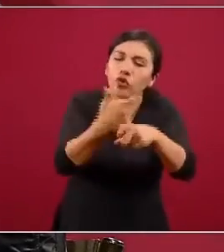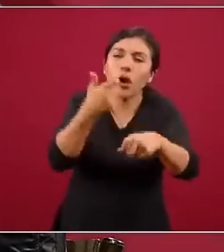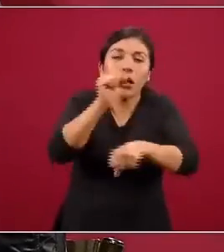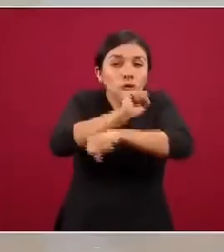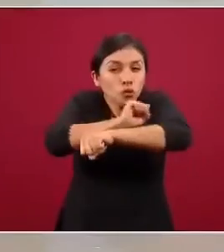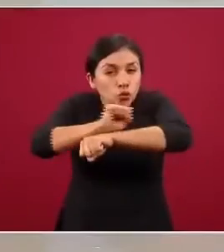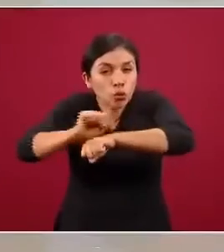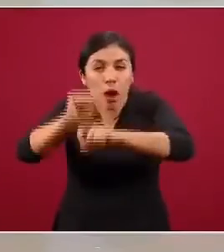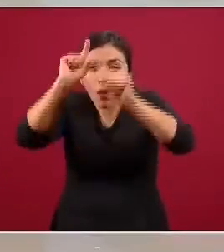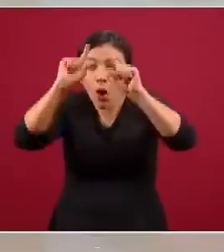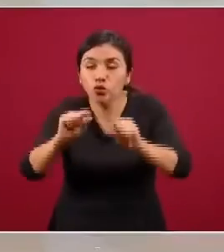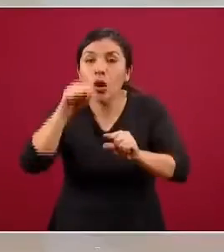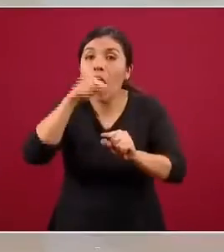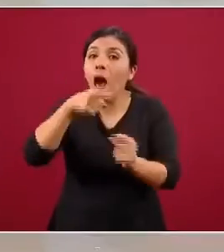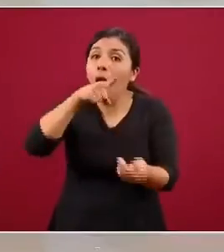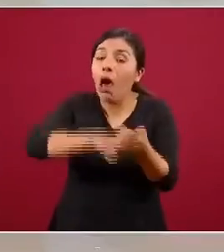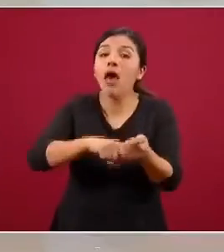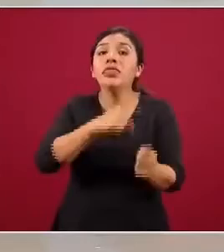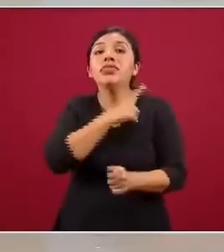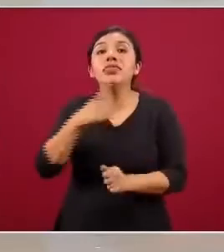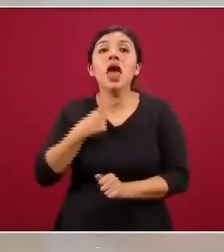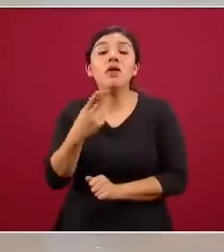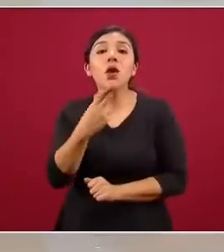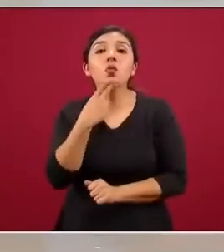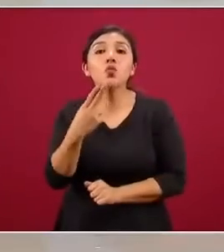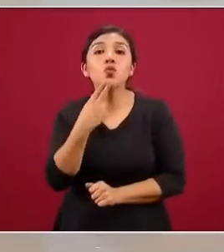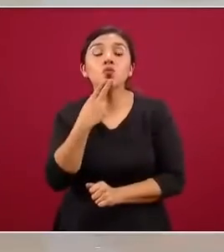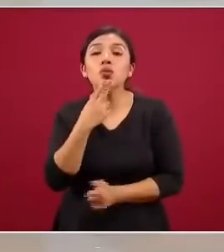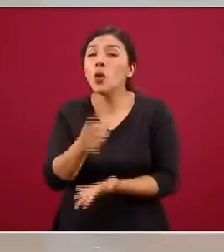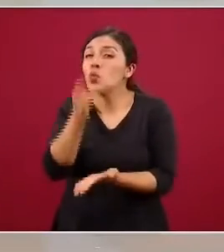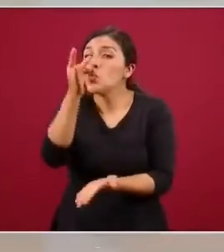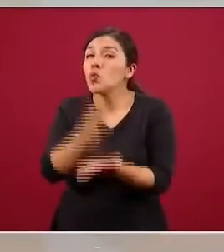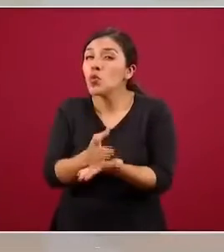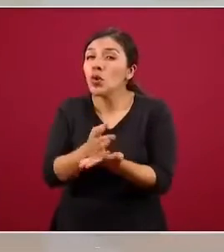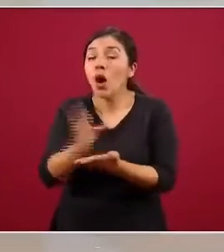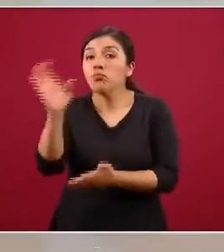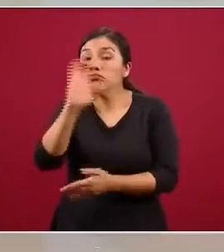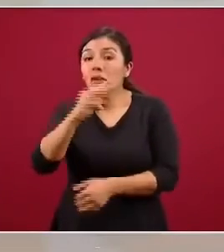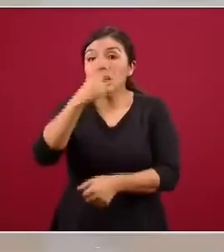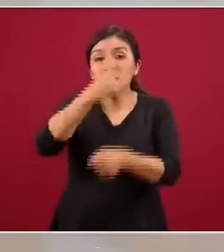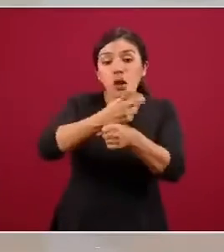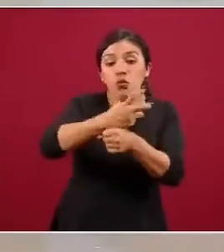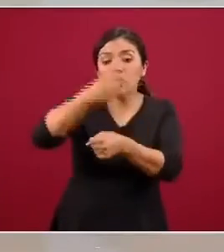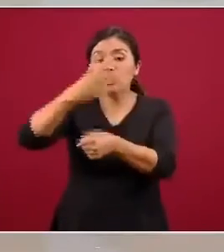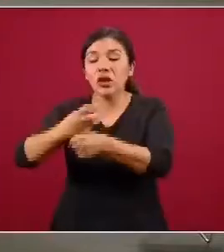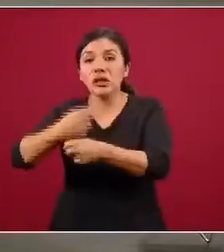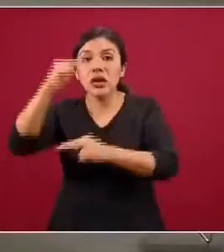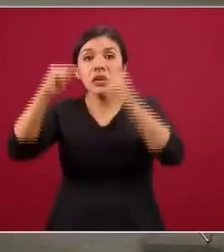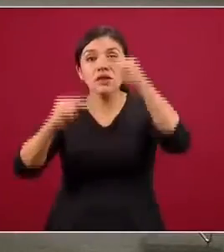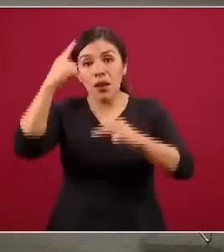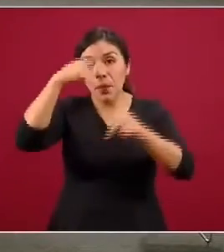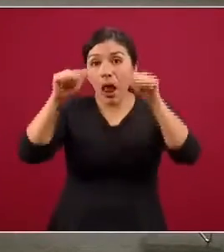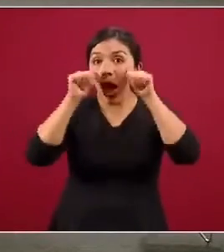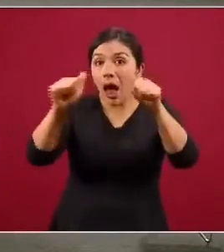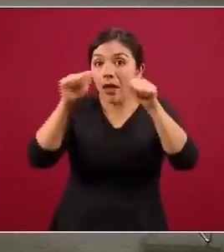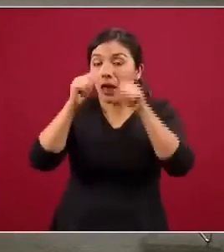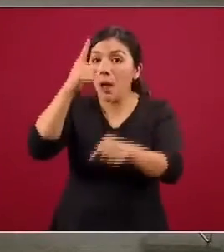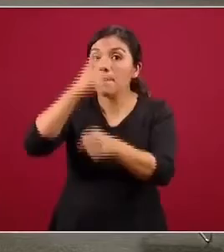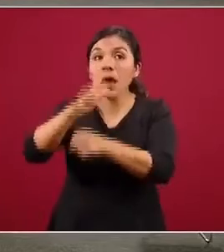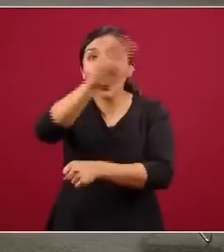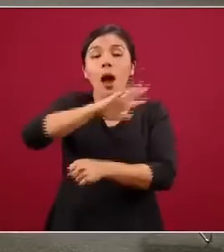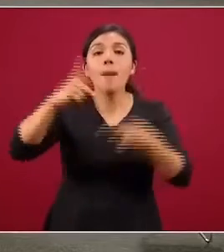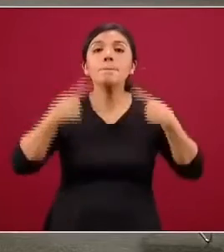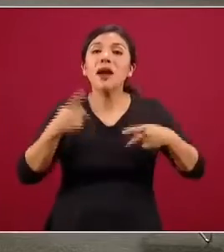lleva implícito que es un tratamiento que se debe de utilizar solo en el segundo y tercer nivel de atención, que es donde están los